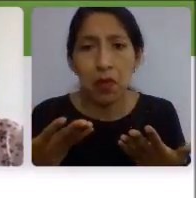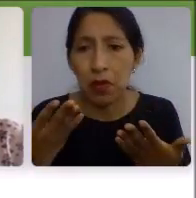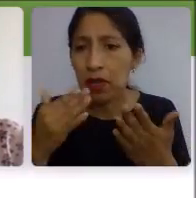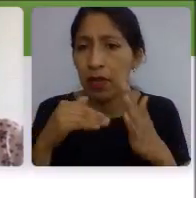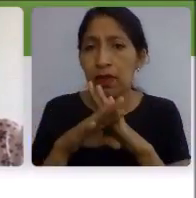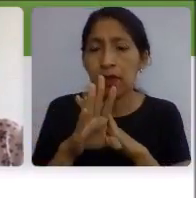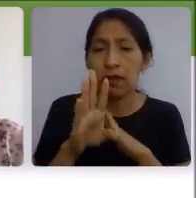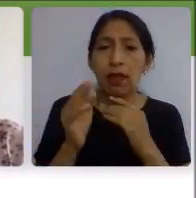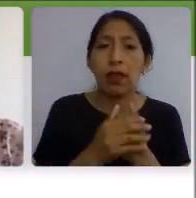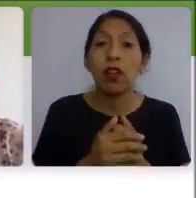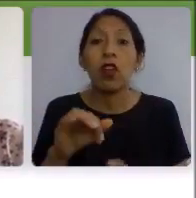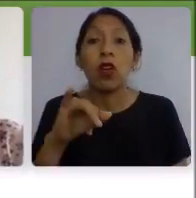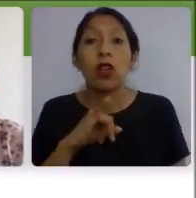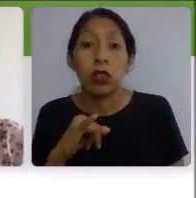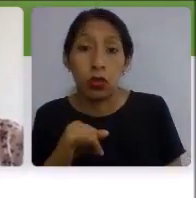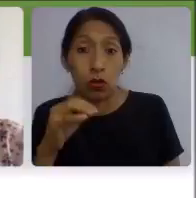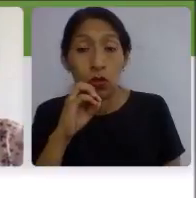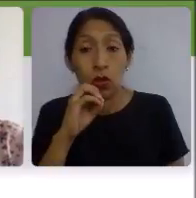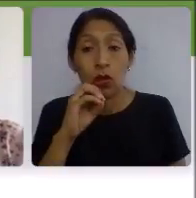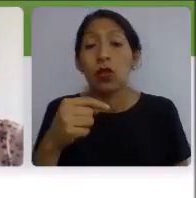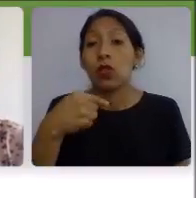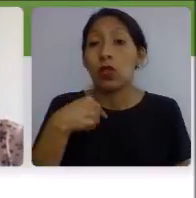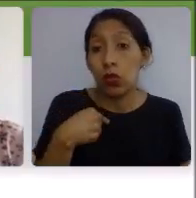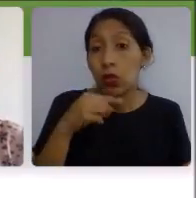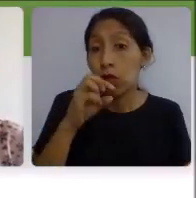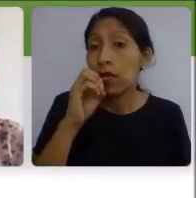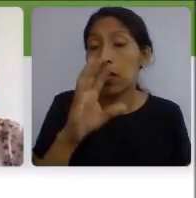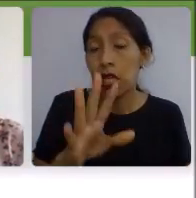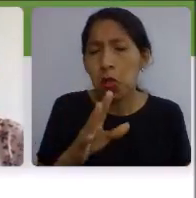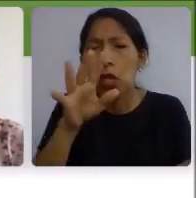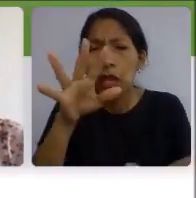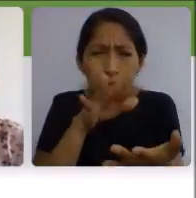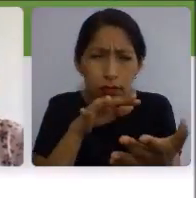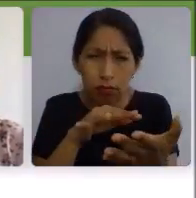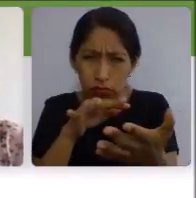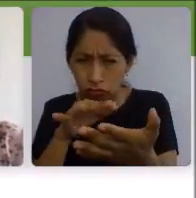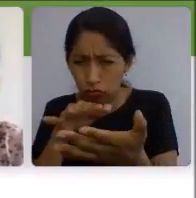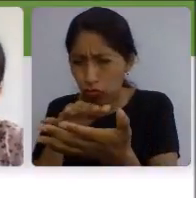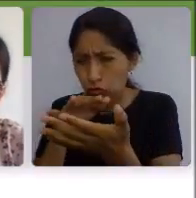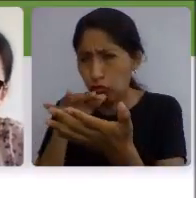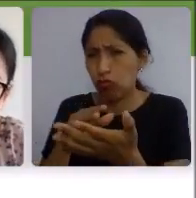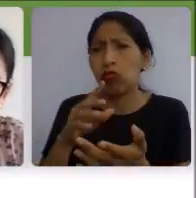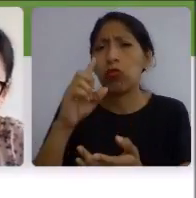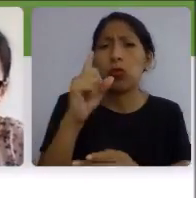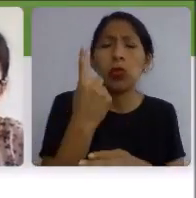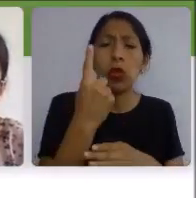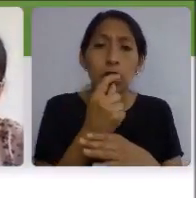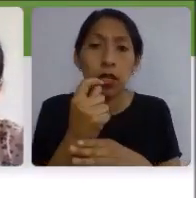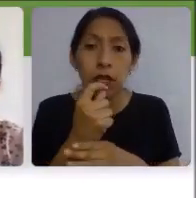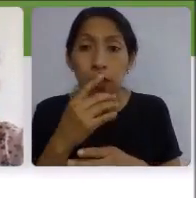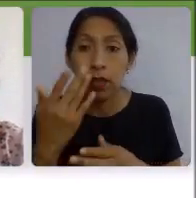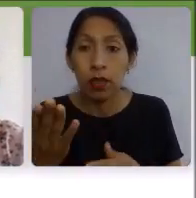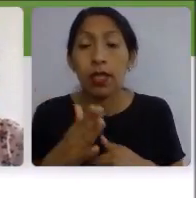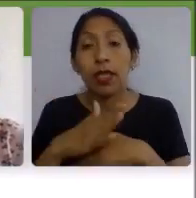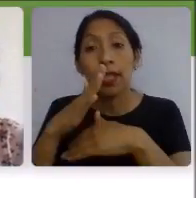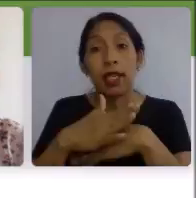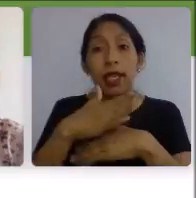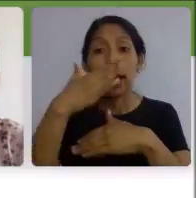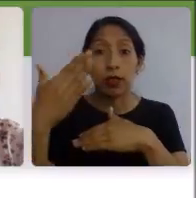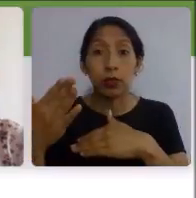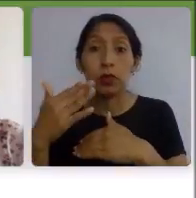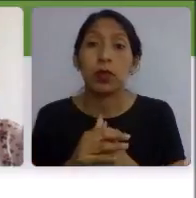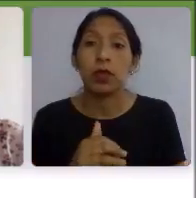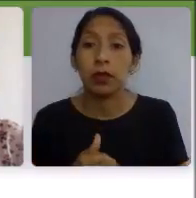Yo les sugiero que primero hagan ese estudio, directamente hagan la tarea ustedes y luego vayan al siguiente